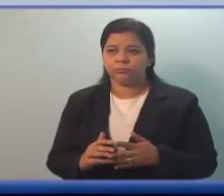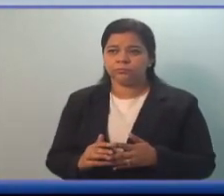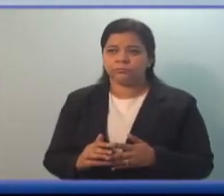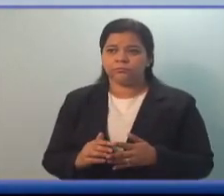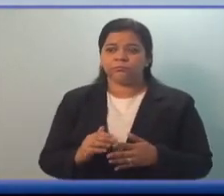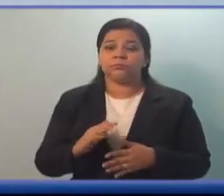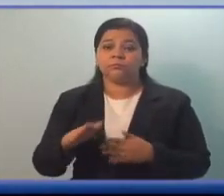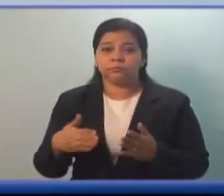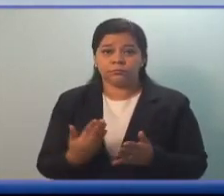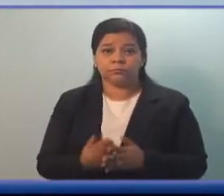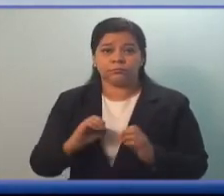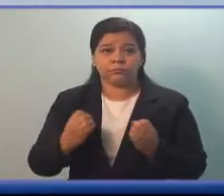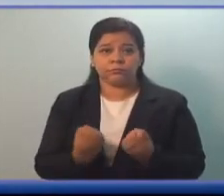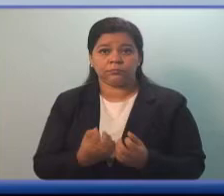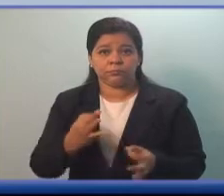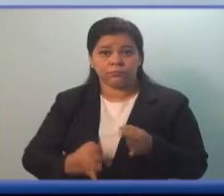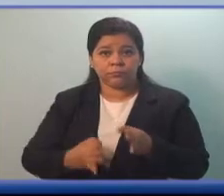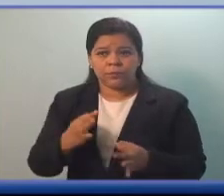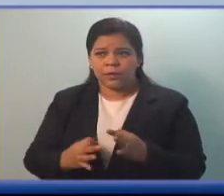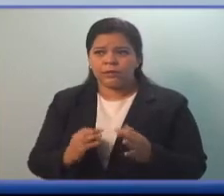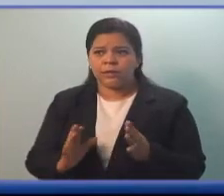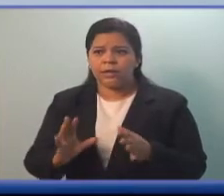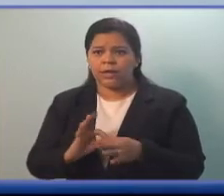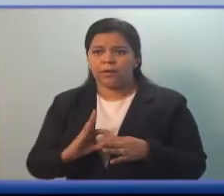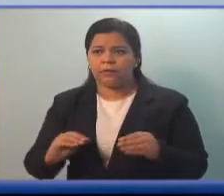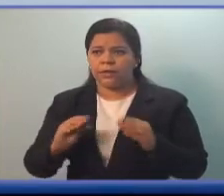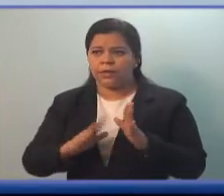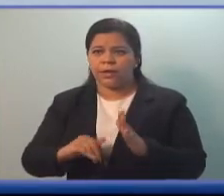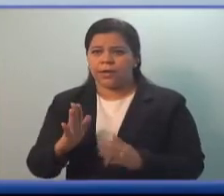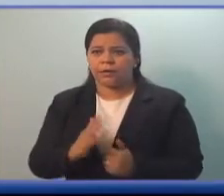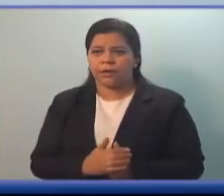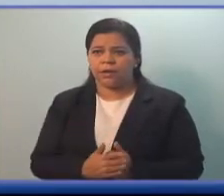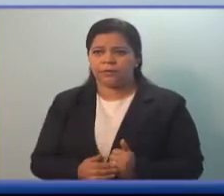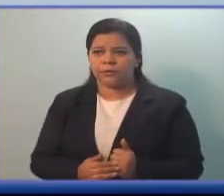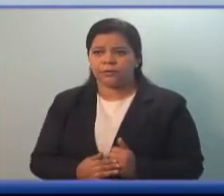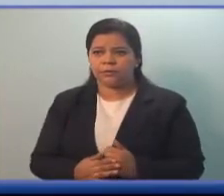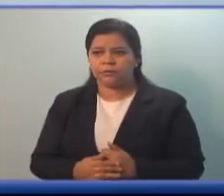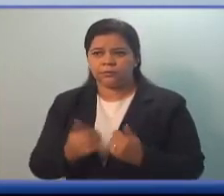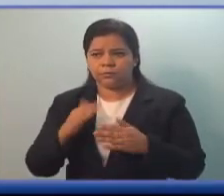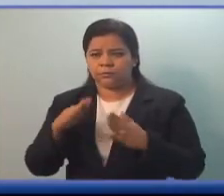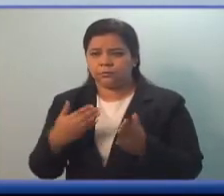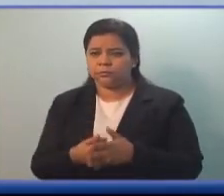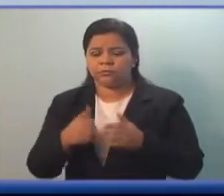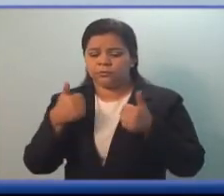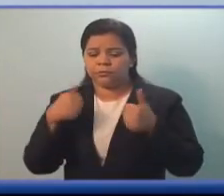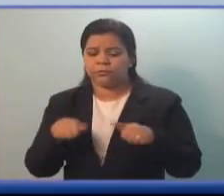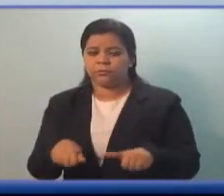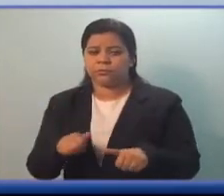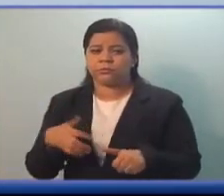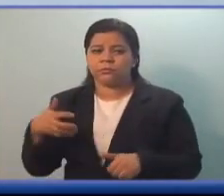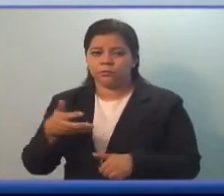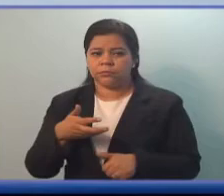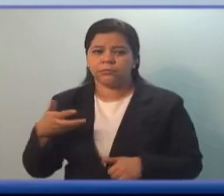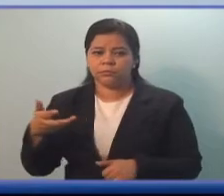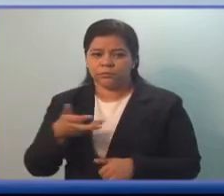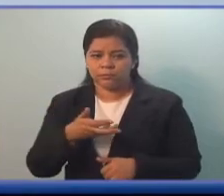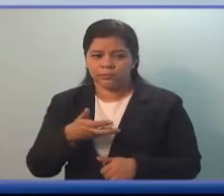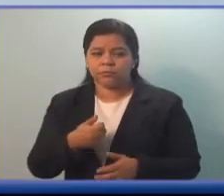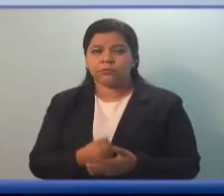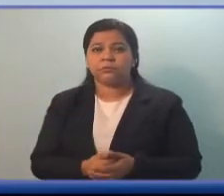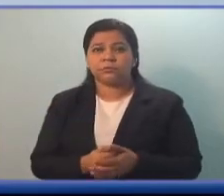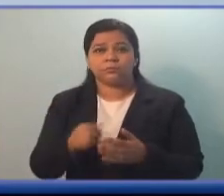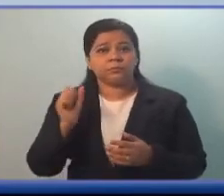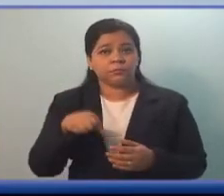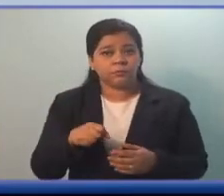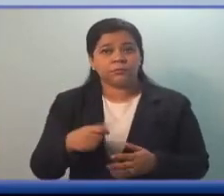y judicial necesitan también una revisión. No tenemos un procedimiento adecuado.